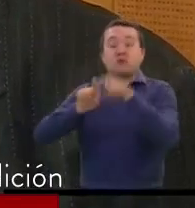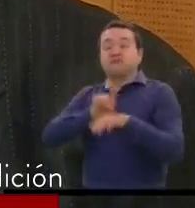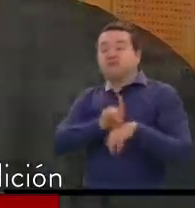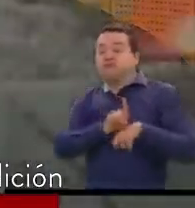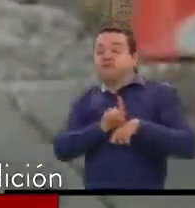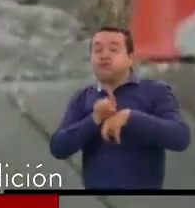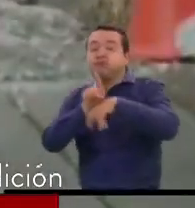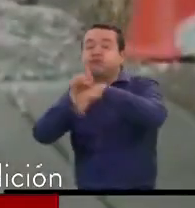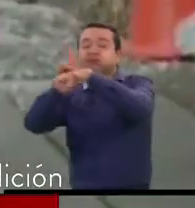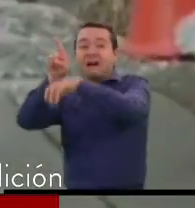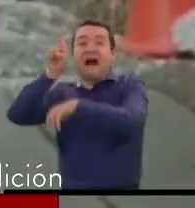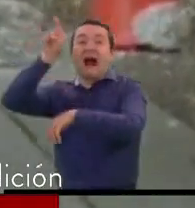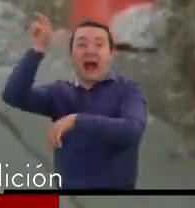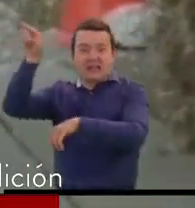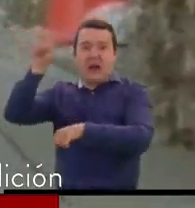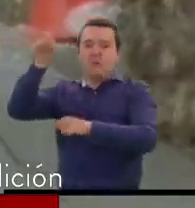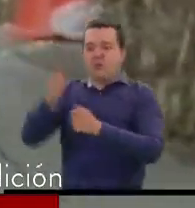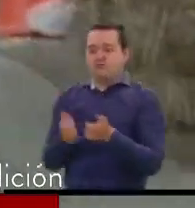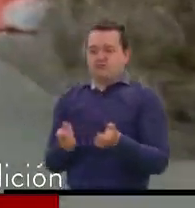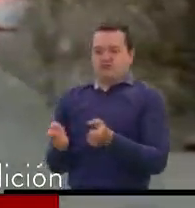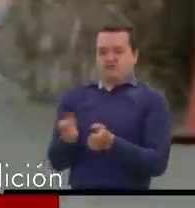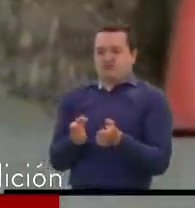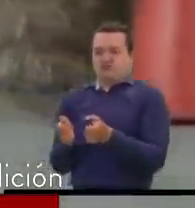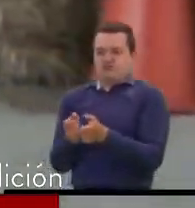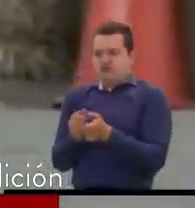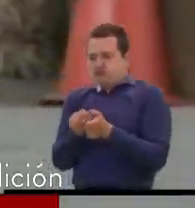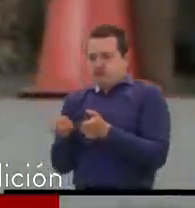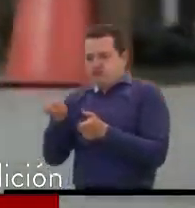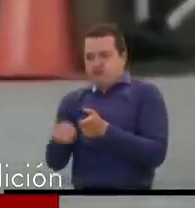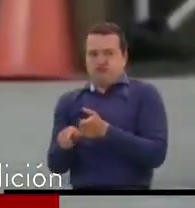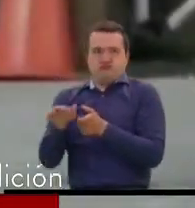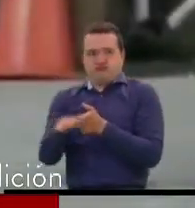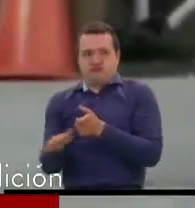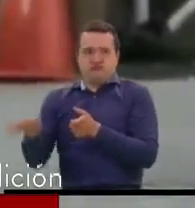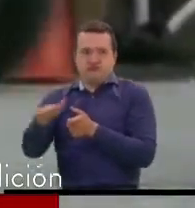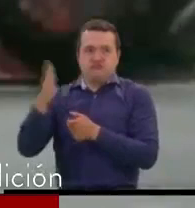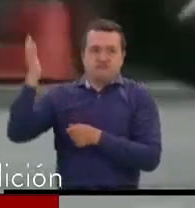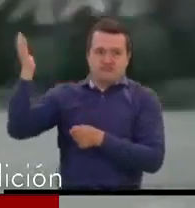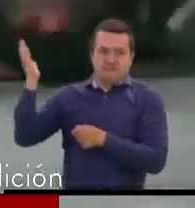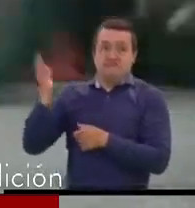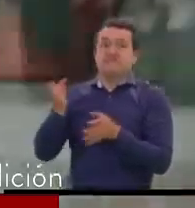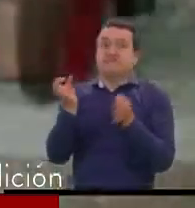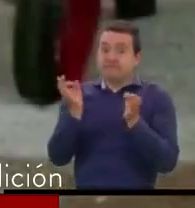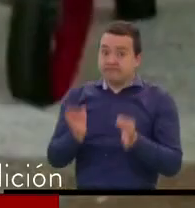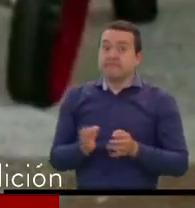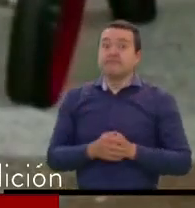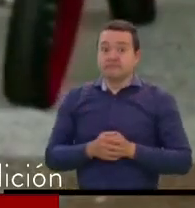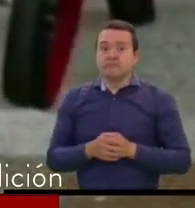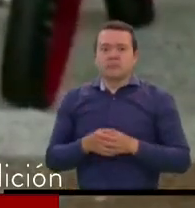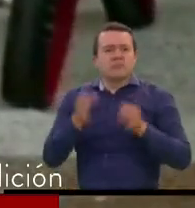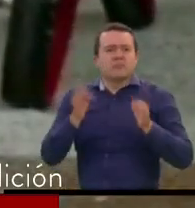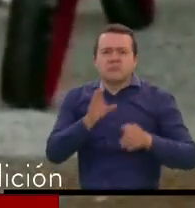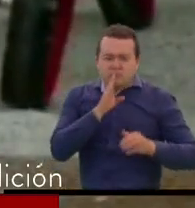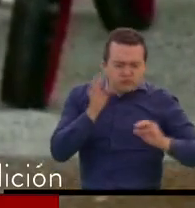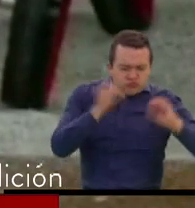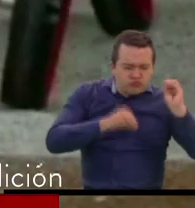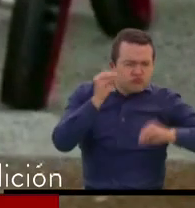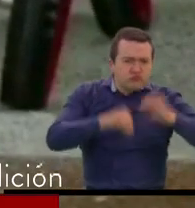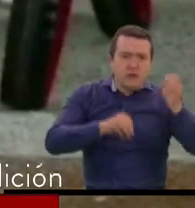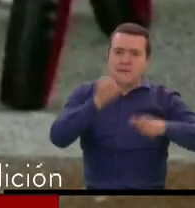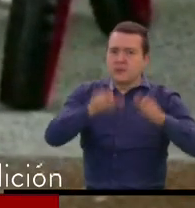a pilotear ese vehículo que ha sido fruto de un diseño con talento